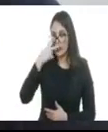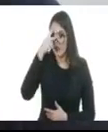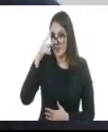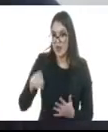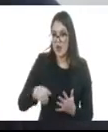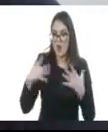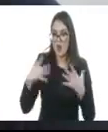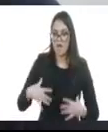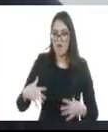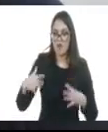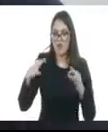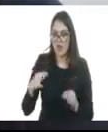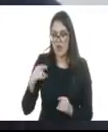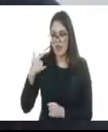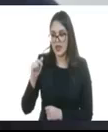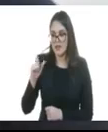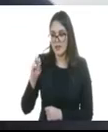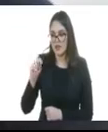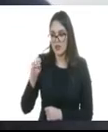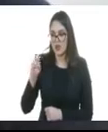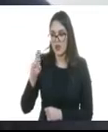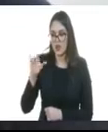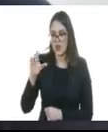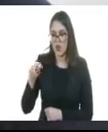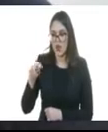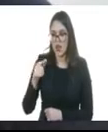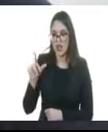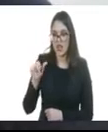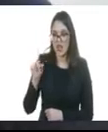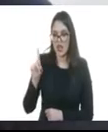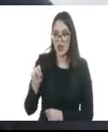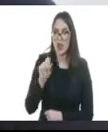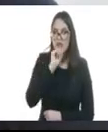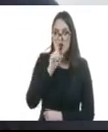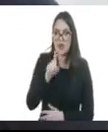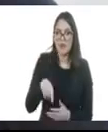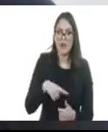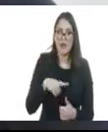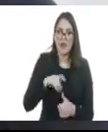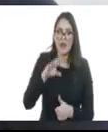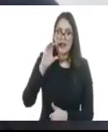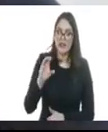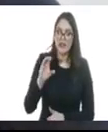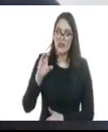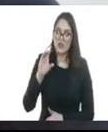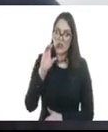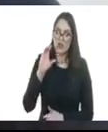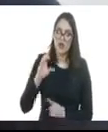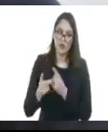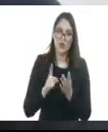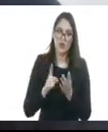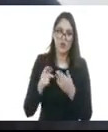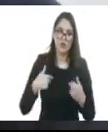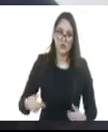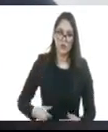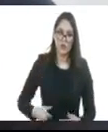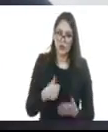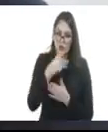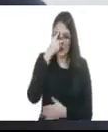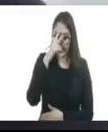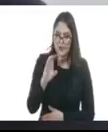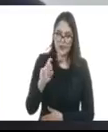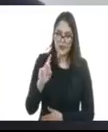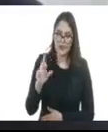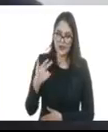Rincón Gallardo y la Comisión de Derechos Humanos de la Ciudad de México. Les damos la más cordial bienvenida a este espacio,